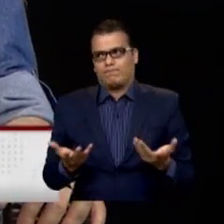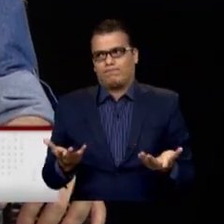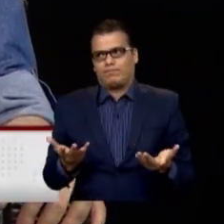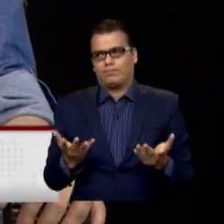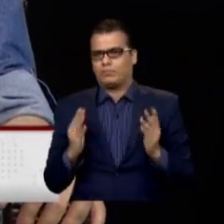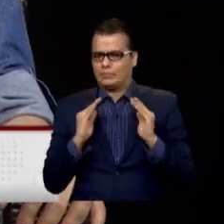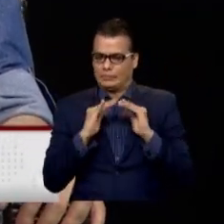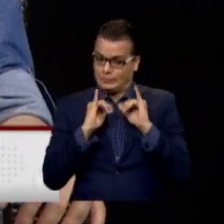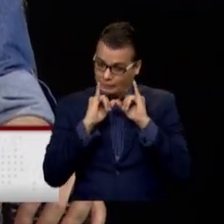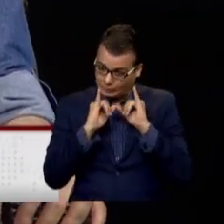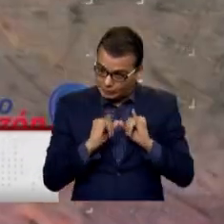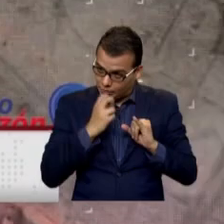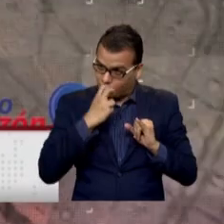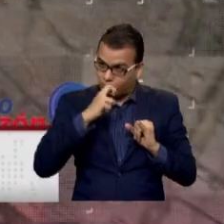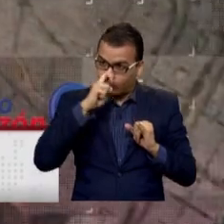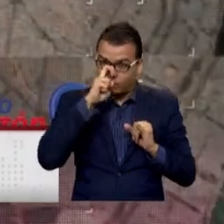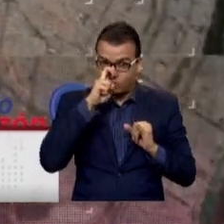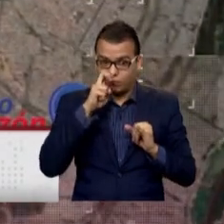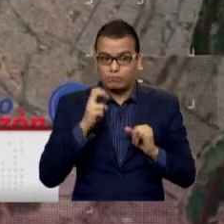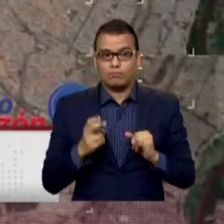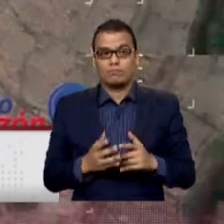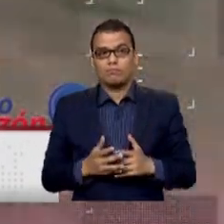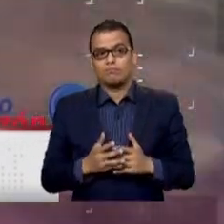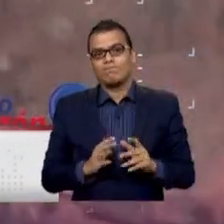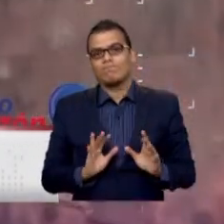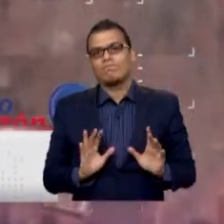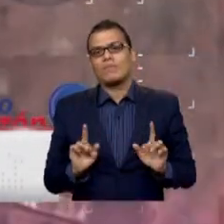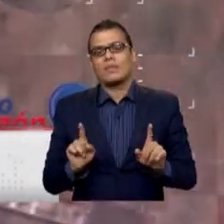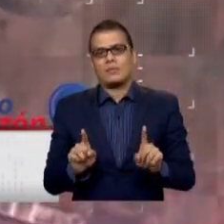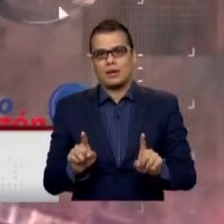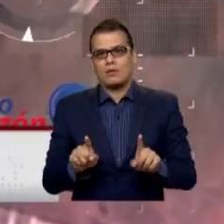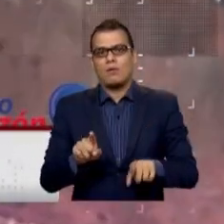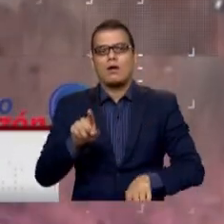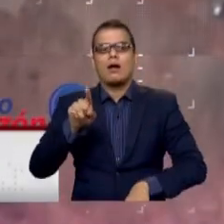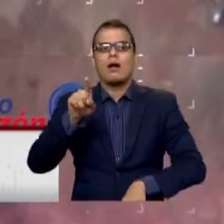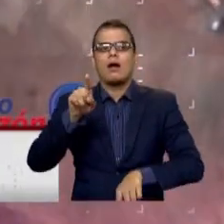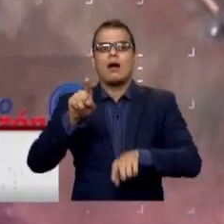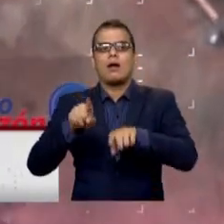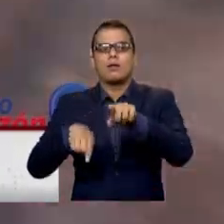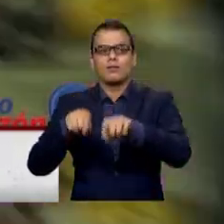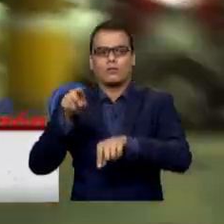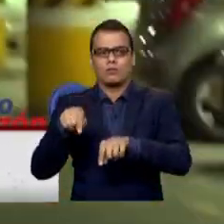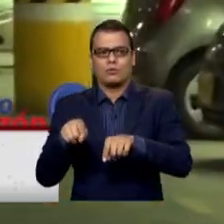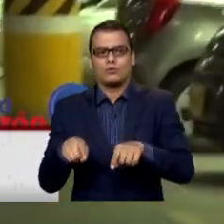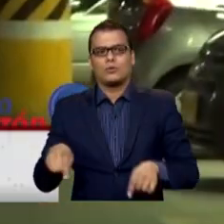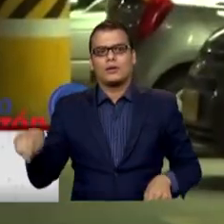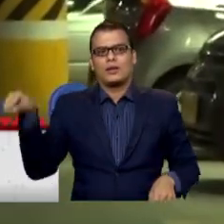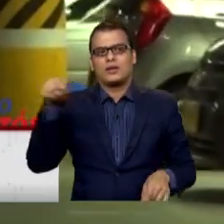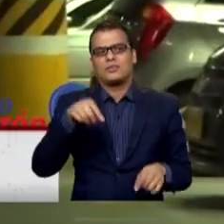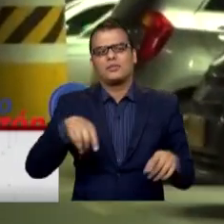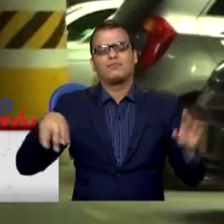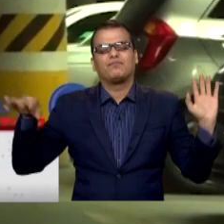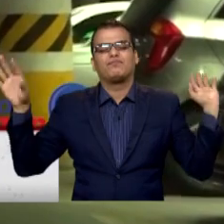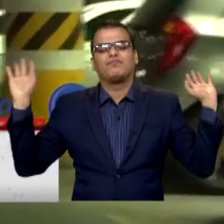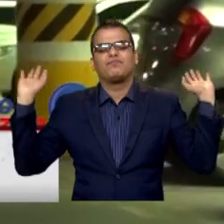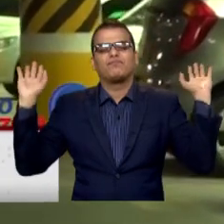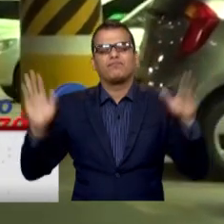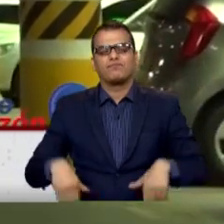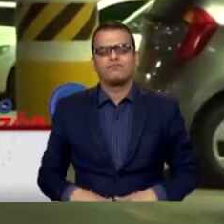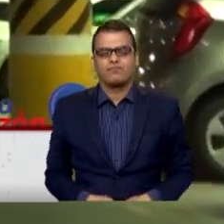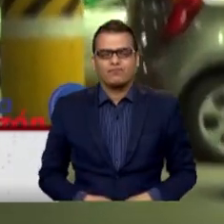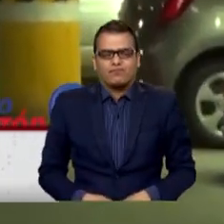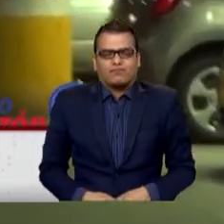ser estricto en su aislamiento. Desafortunadamente hay personas que no hacen ese aislamiento,